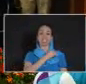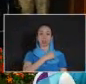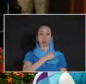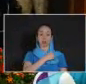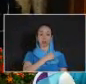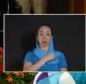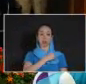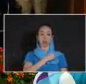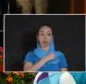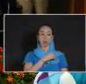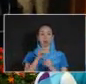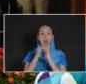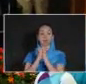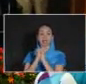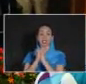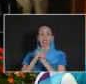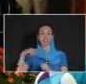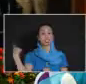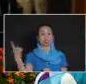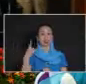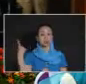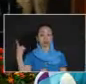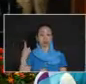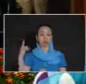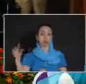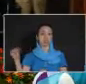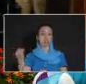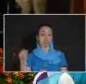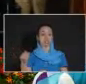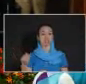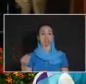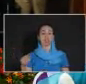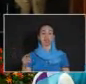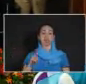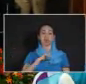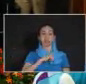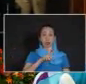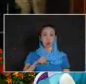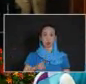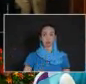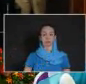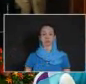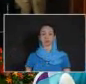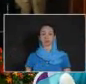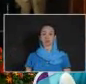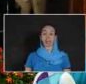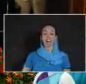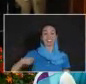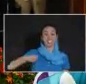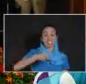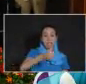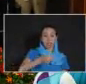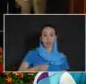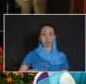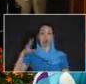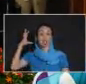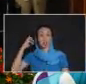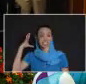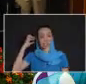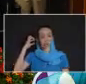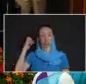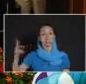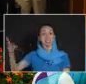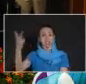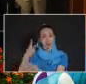Quiero pedirle a todos aquellos que han sido objeto de alguna agresión de esta índole que se acerquen